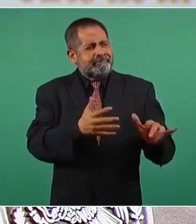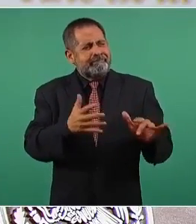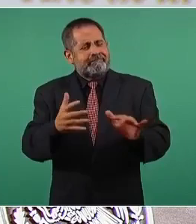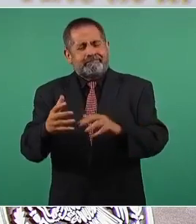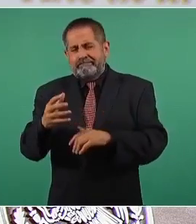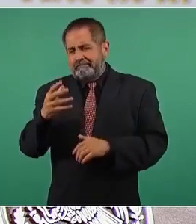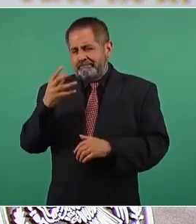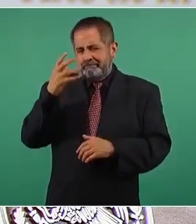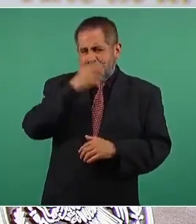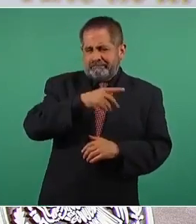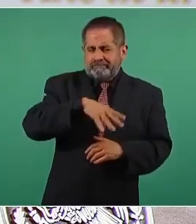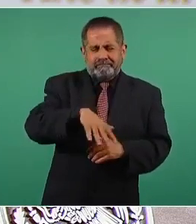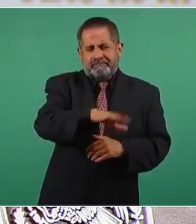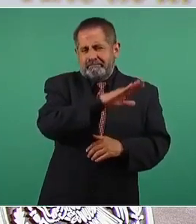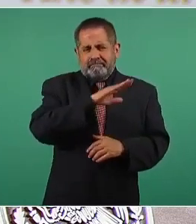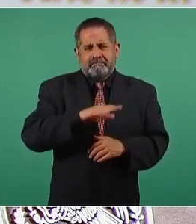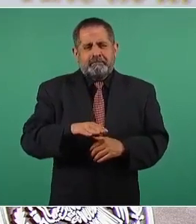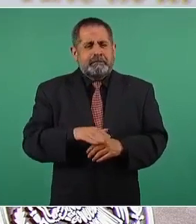algo